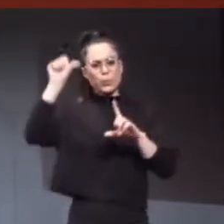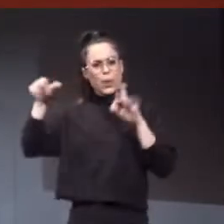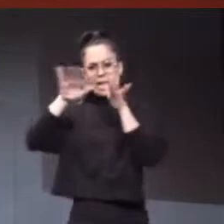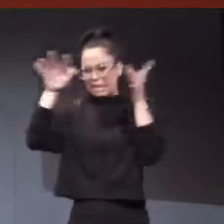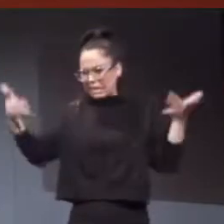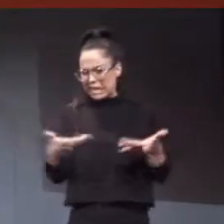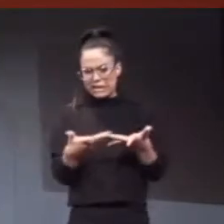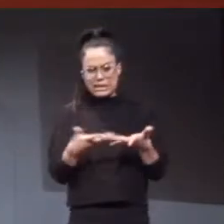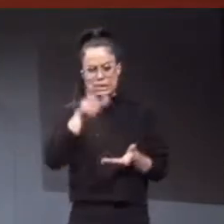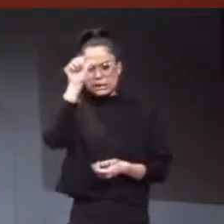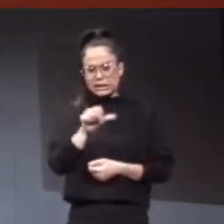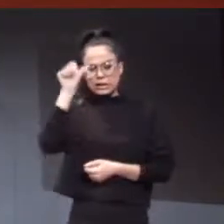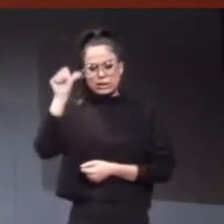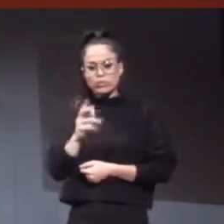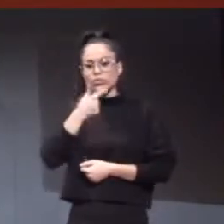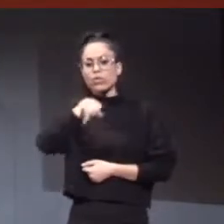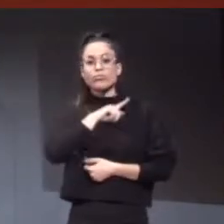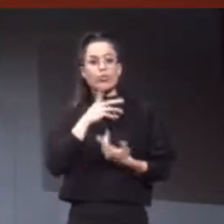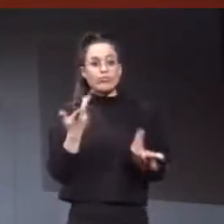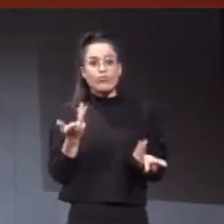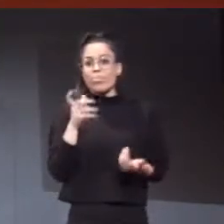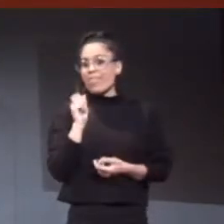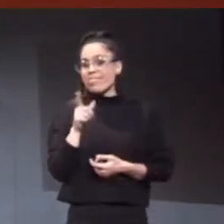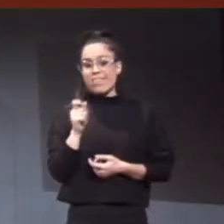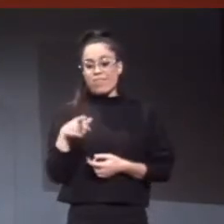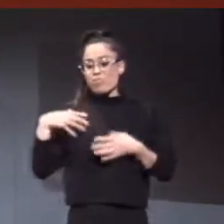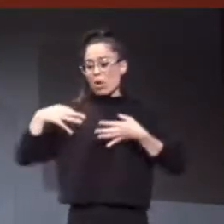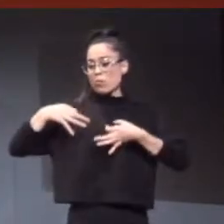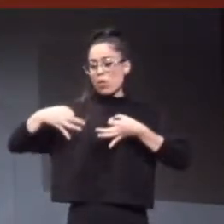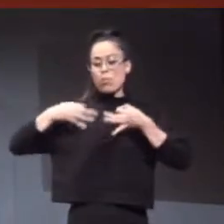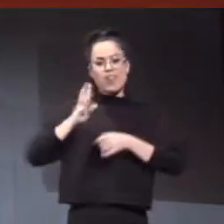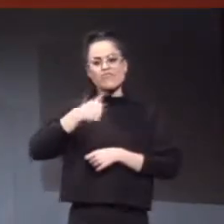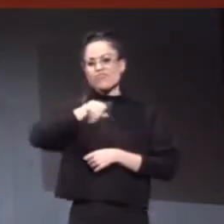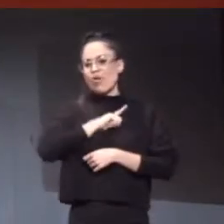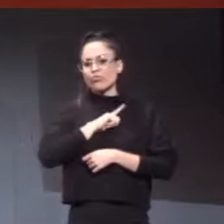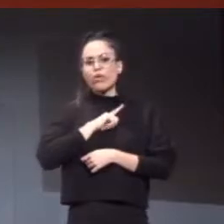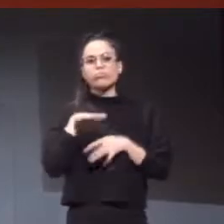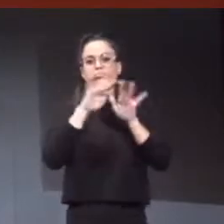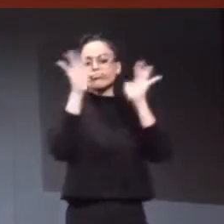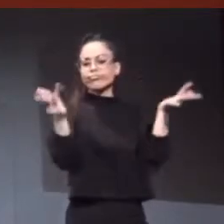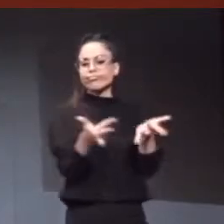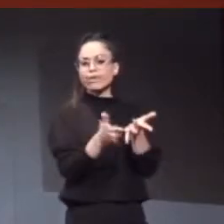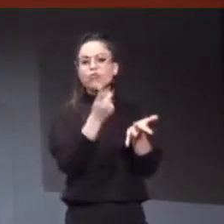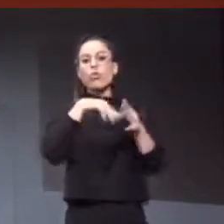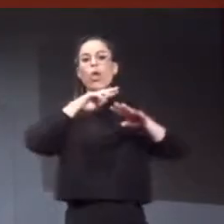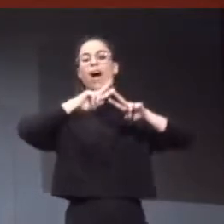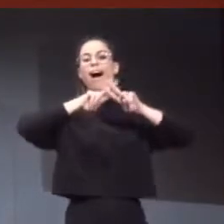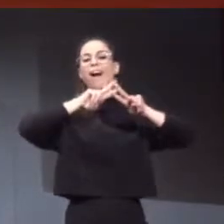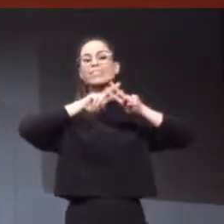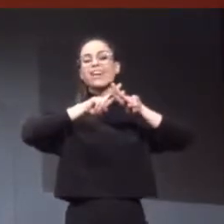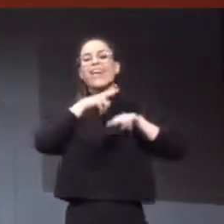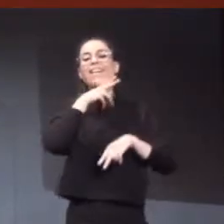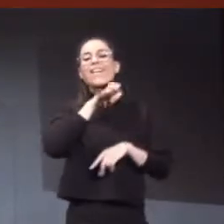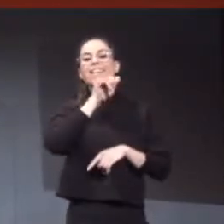internet. Como es habitual, estamos retransmitiendo ya vía streaming y utilizando el hashtag #EIEscola, por si alguno de